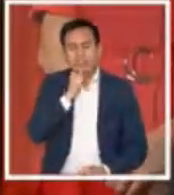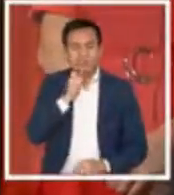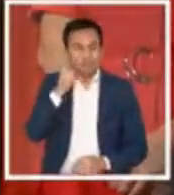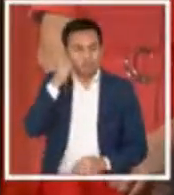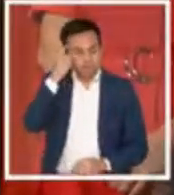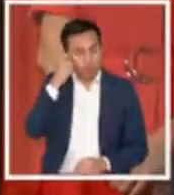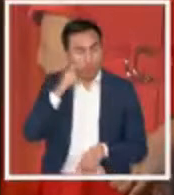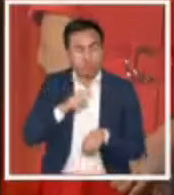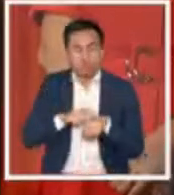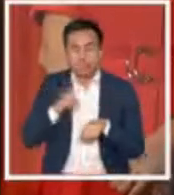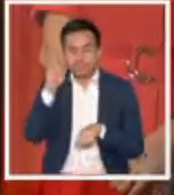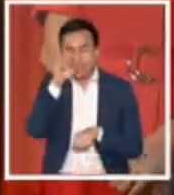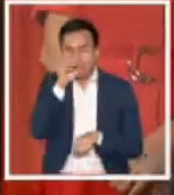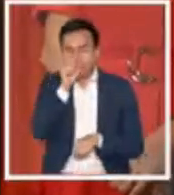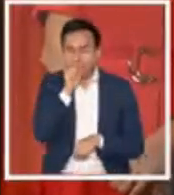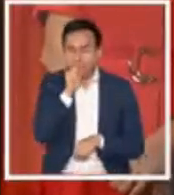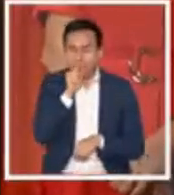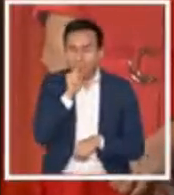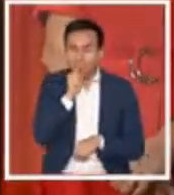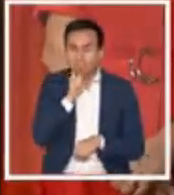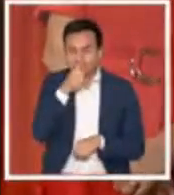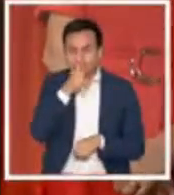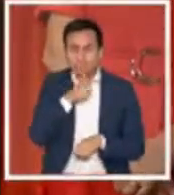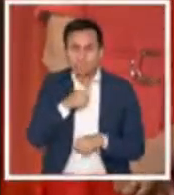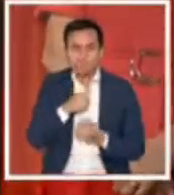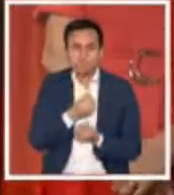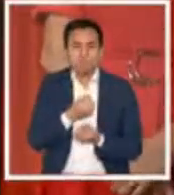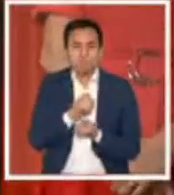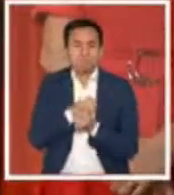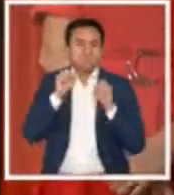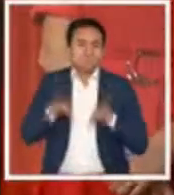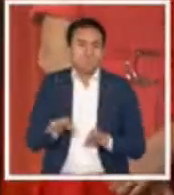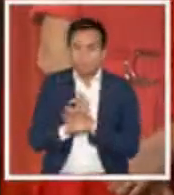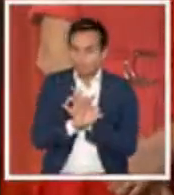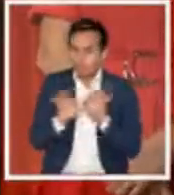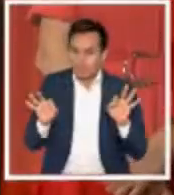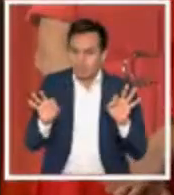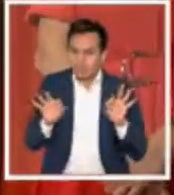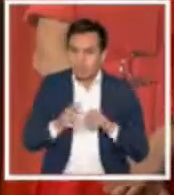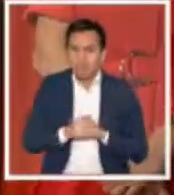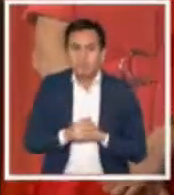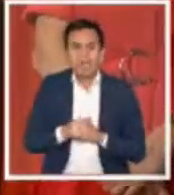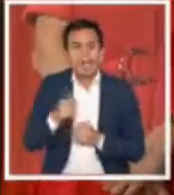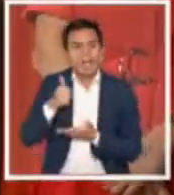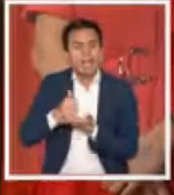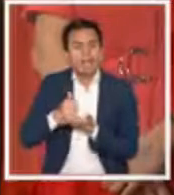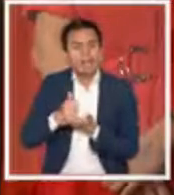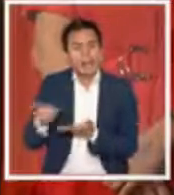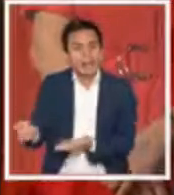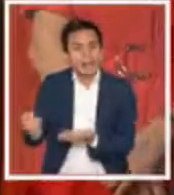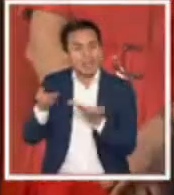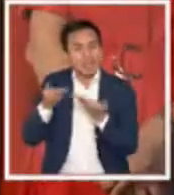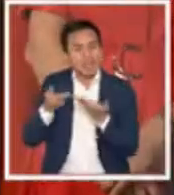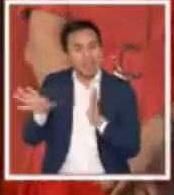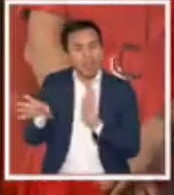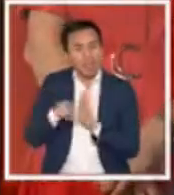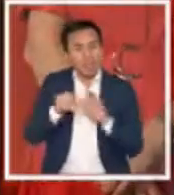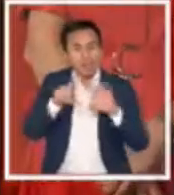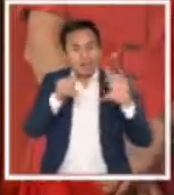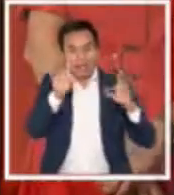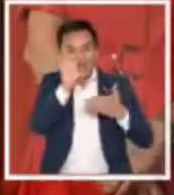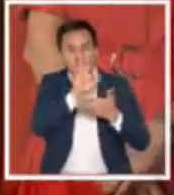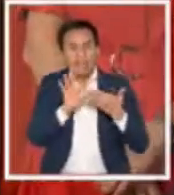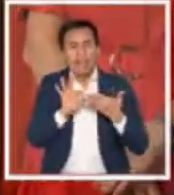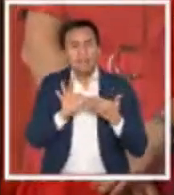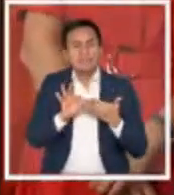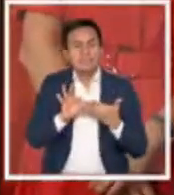los momentos difíciles, resistir. Nunca bajar las banderas. La alcaldesa me acaba de entregar una copia de la placa de